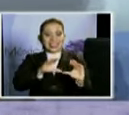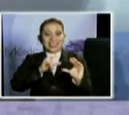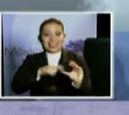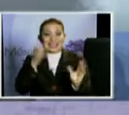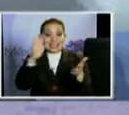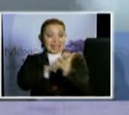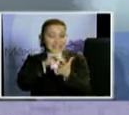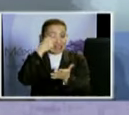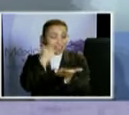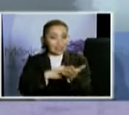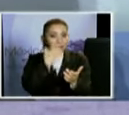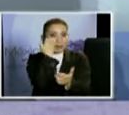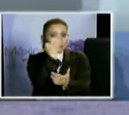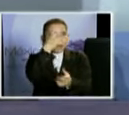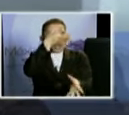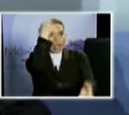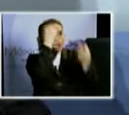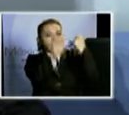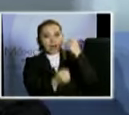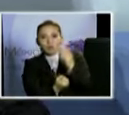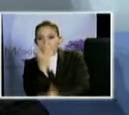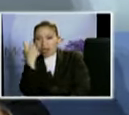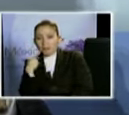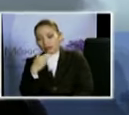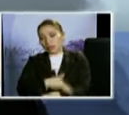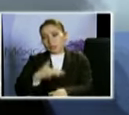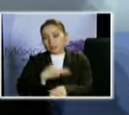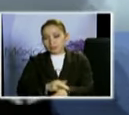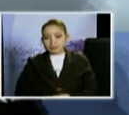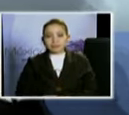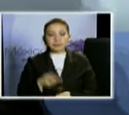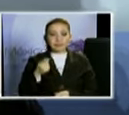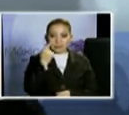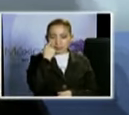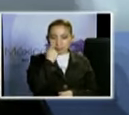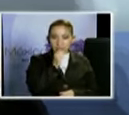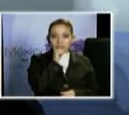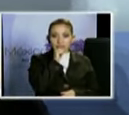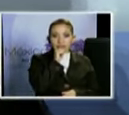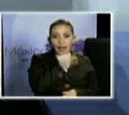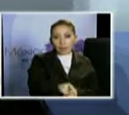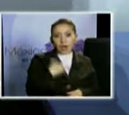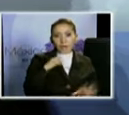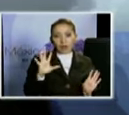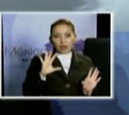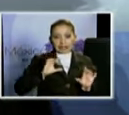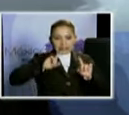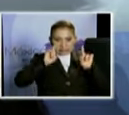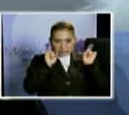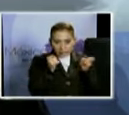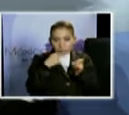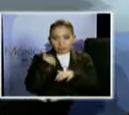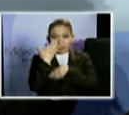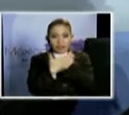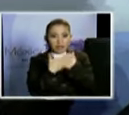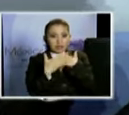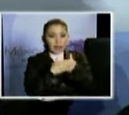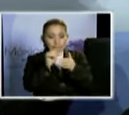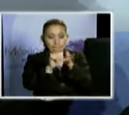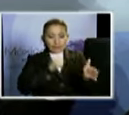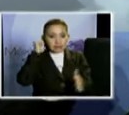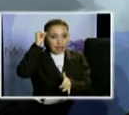las cárceles. Hay muchísimos casos que se podrían resolver sin eso. Pero déjenme también hacer un comercial aquí. El próximo mes